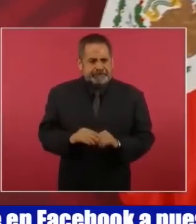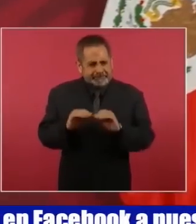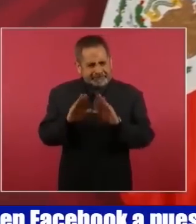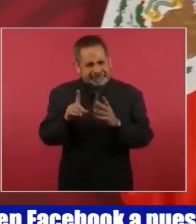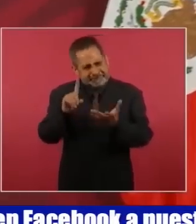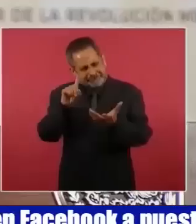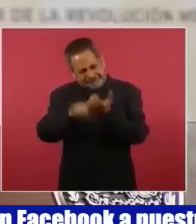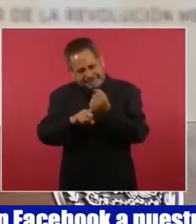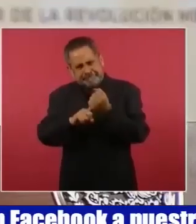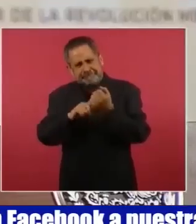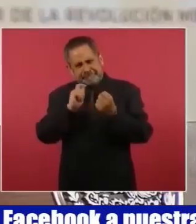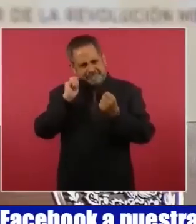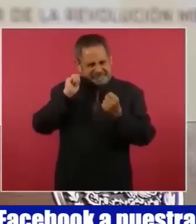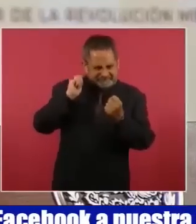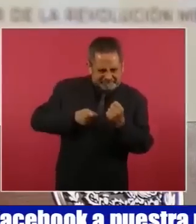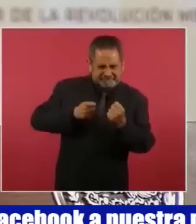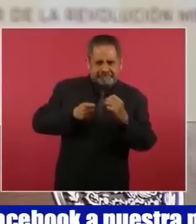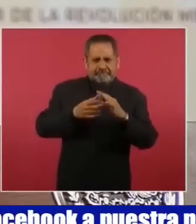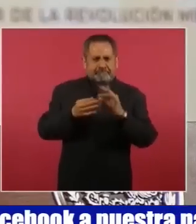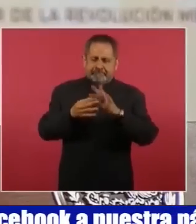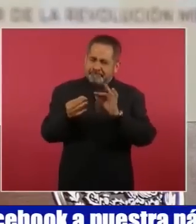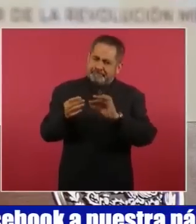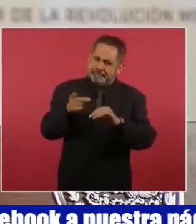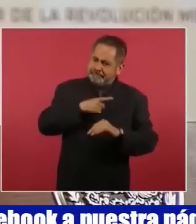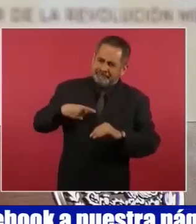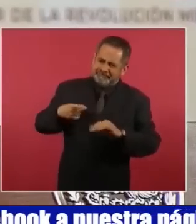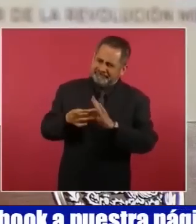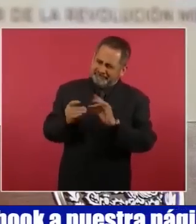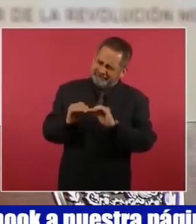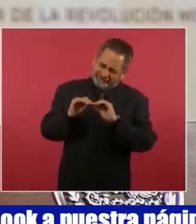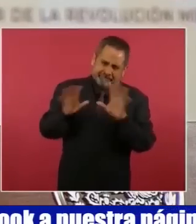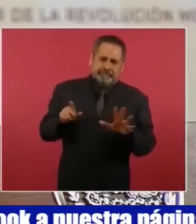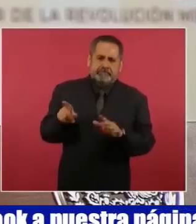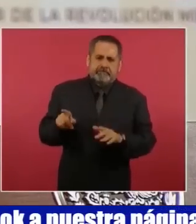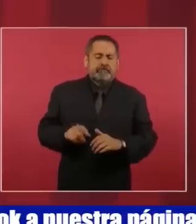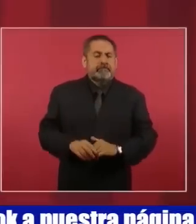la esencia del asunto.